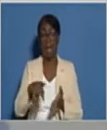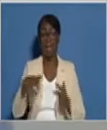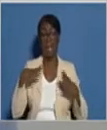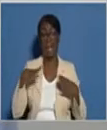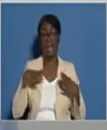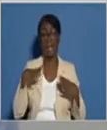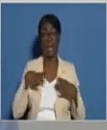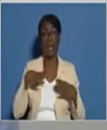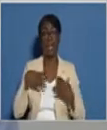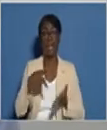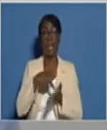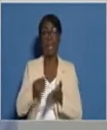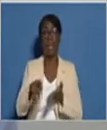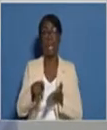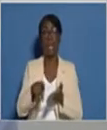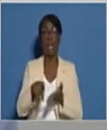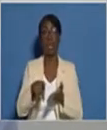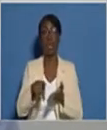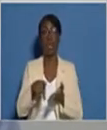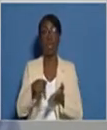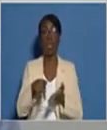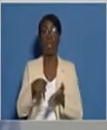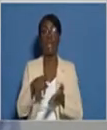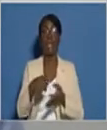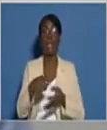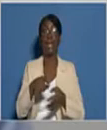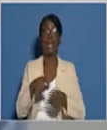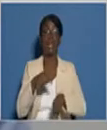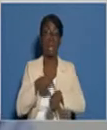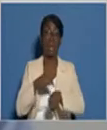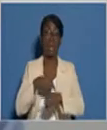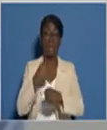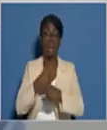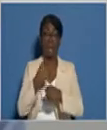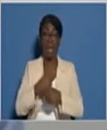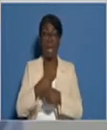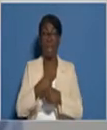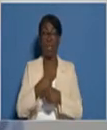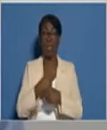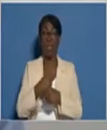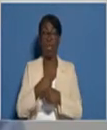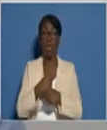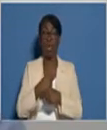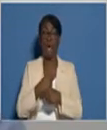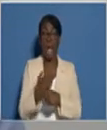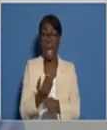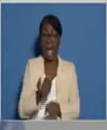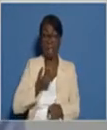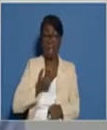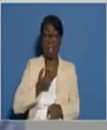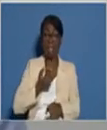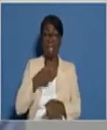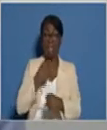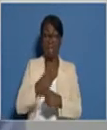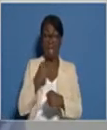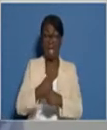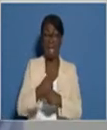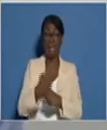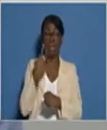al pago de salarios. Salarios pendientes previos a la suspensión de los efectos del contrato. En ese